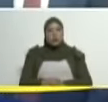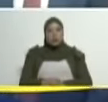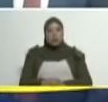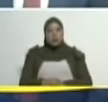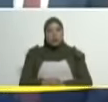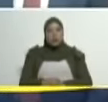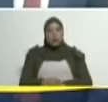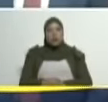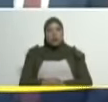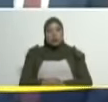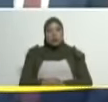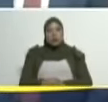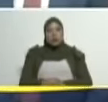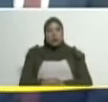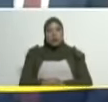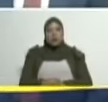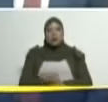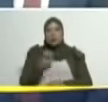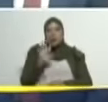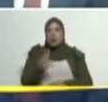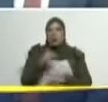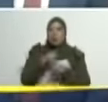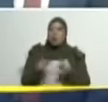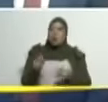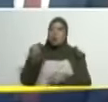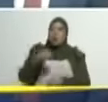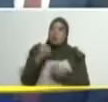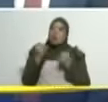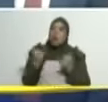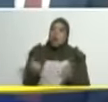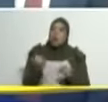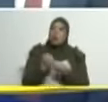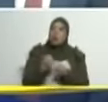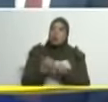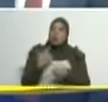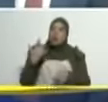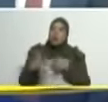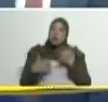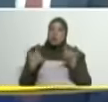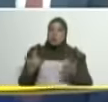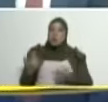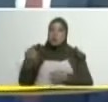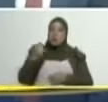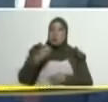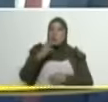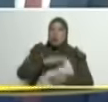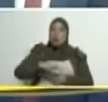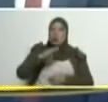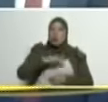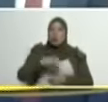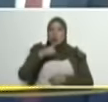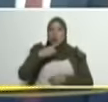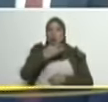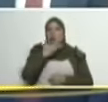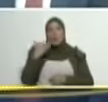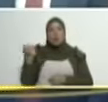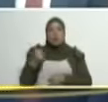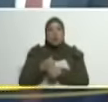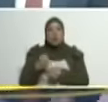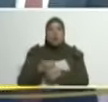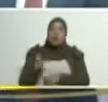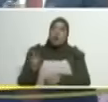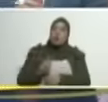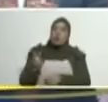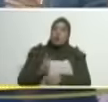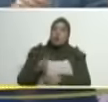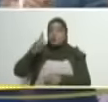es grande, pero lo que vamos a hacer de aquí en adelante va a ser más grande, va a ser mejor, y Venezuela lo